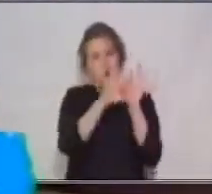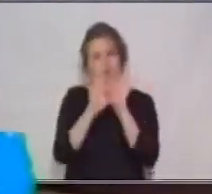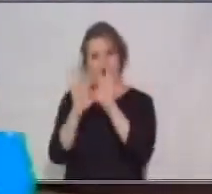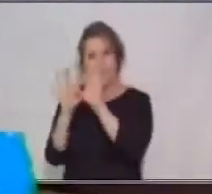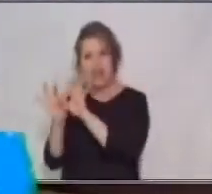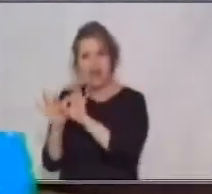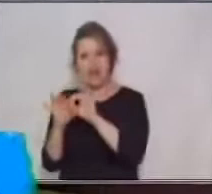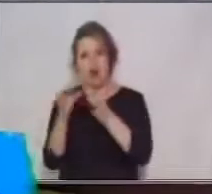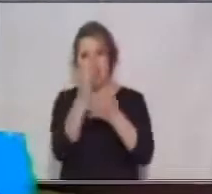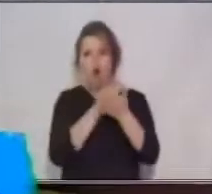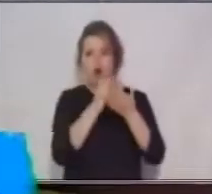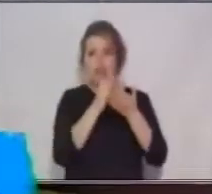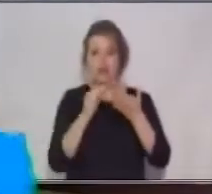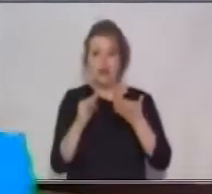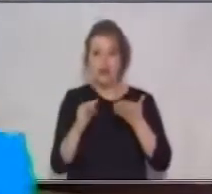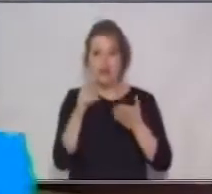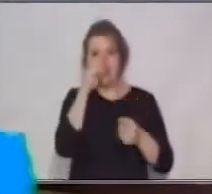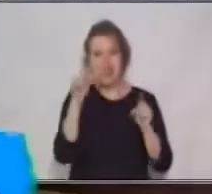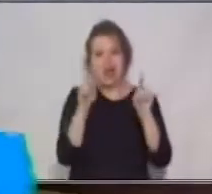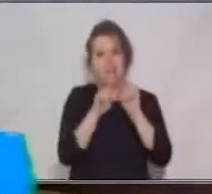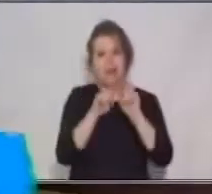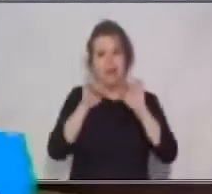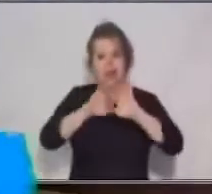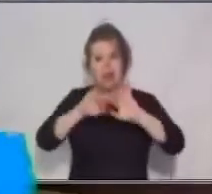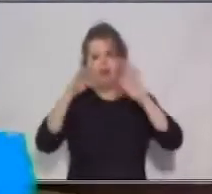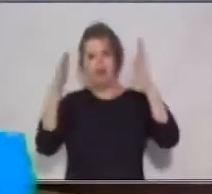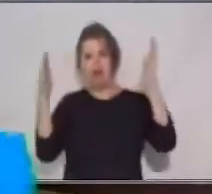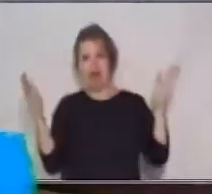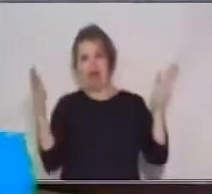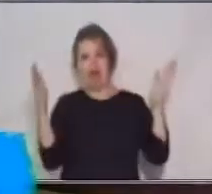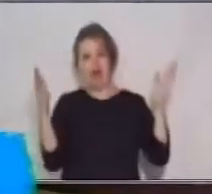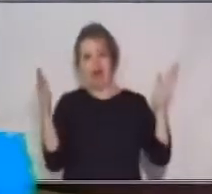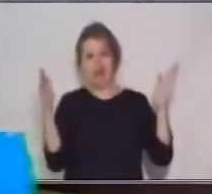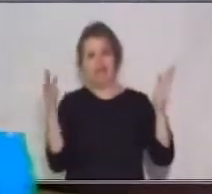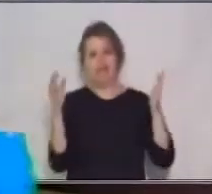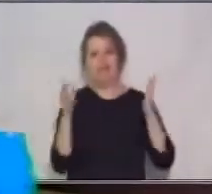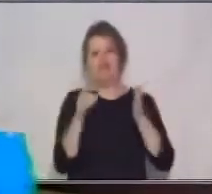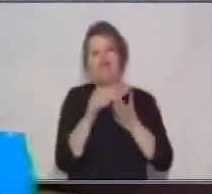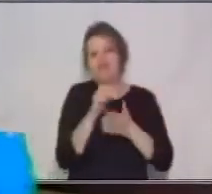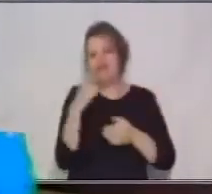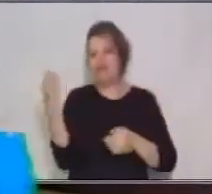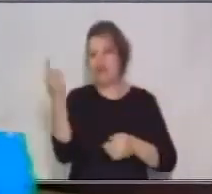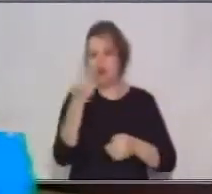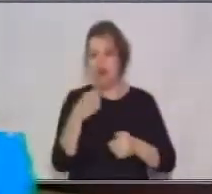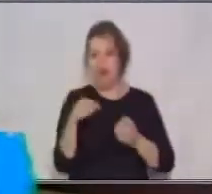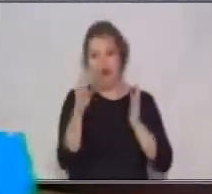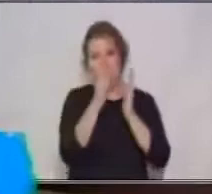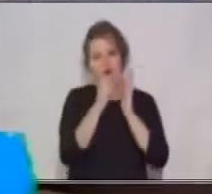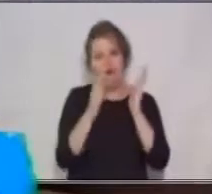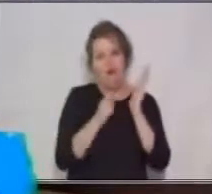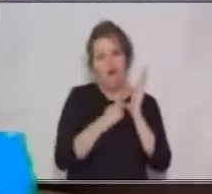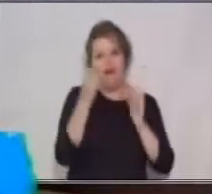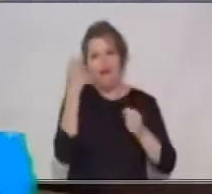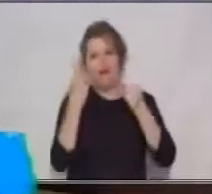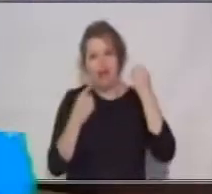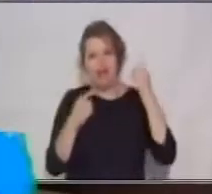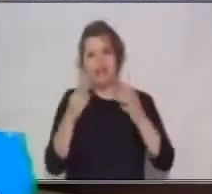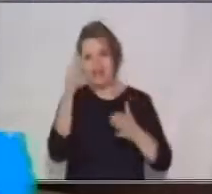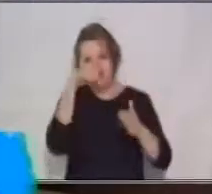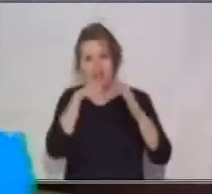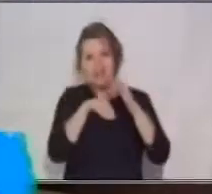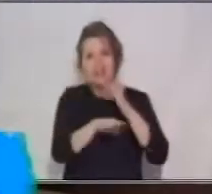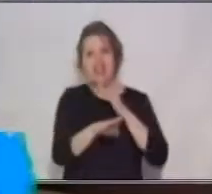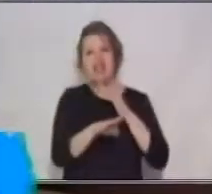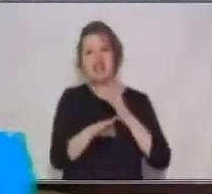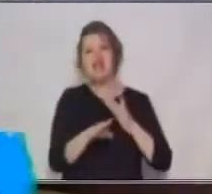sea oraciones, y así poder ampliar un poco más de textos. En este caso, dentro de la conjunción podemos identificarlo